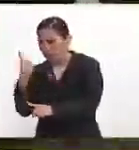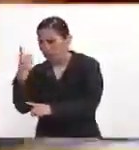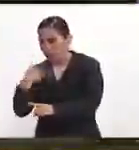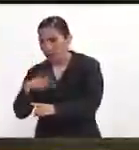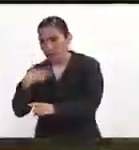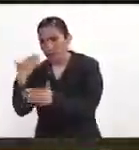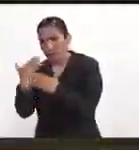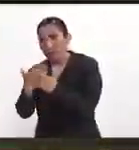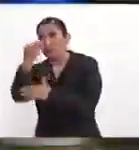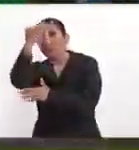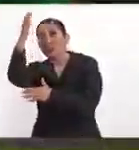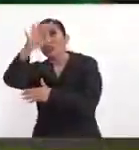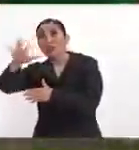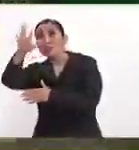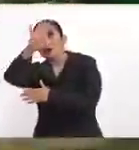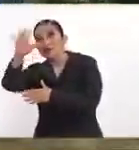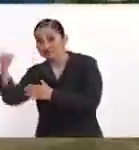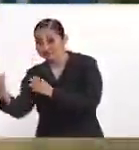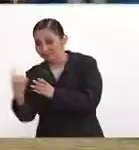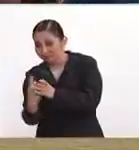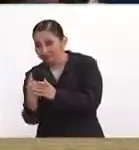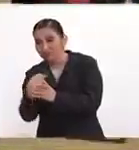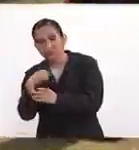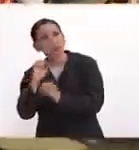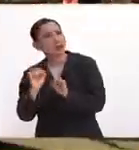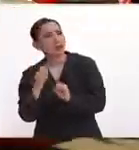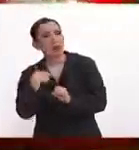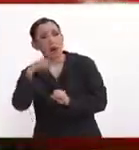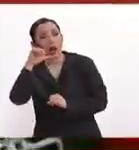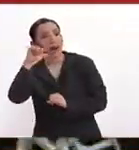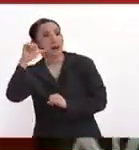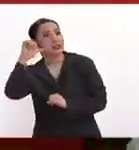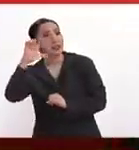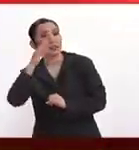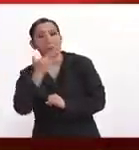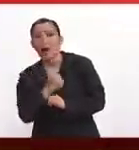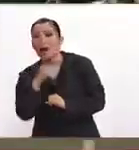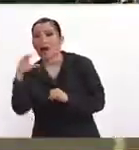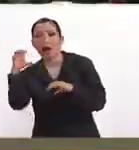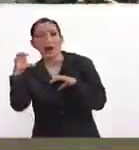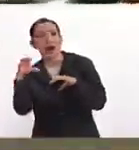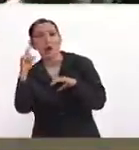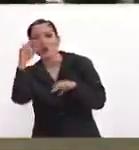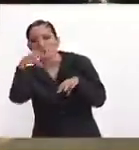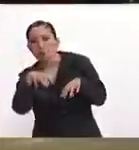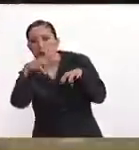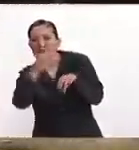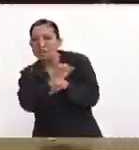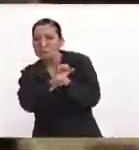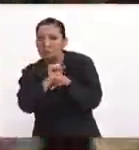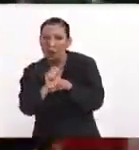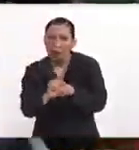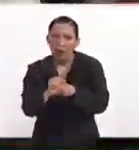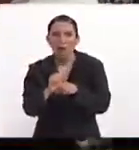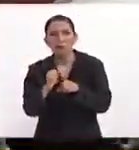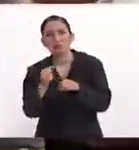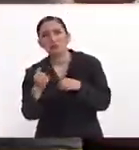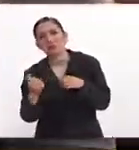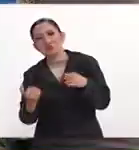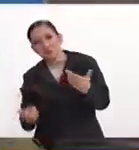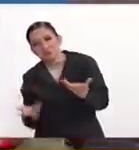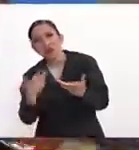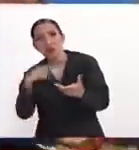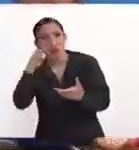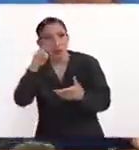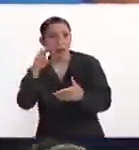persona del Servicio Meteorológico Nacional. Nos habían asegurado que el día de ayer no habría más que lluvias muy ligeras.